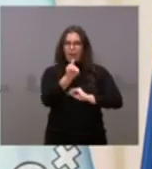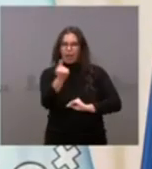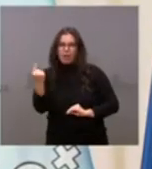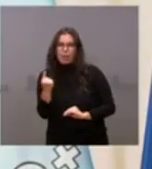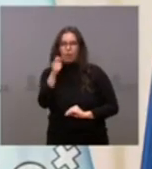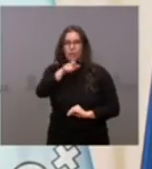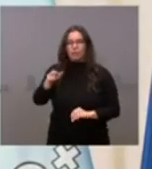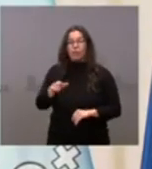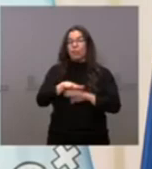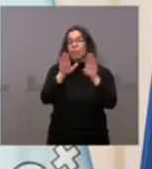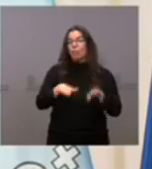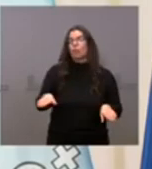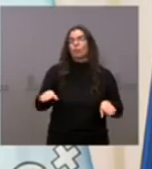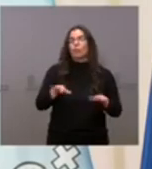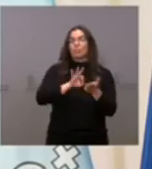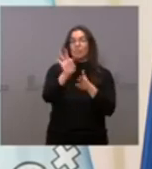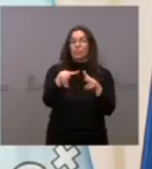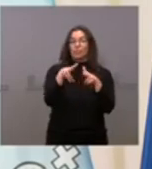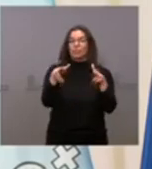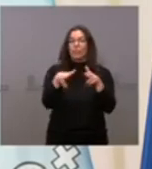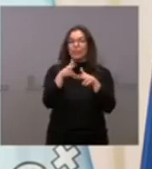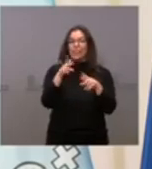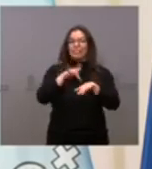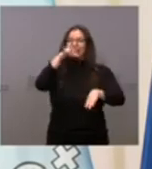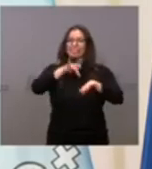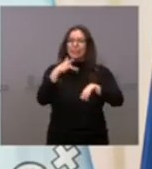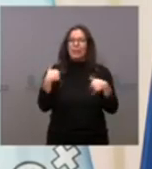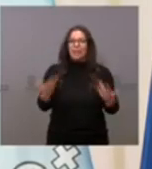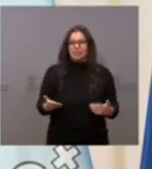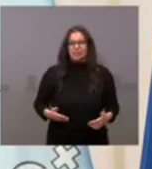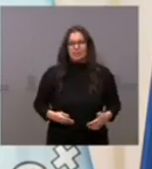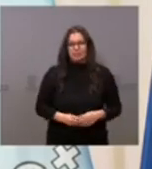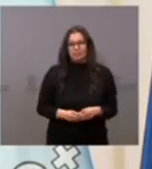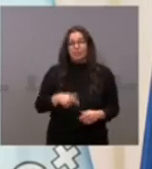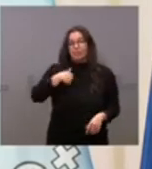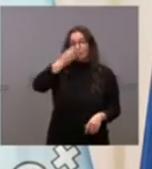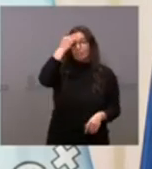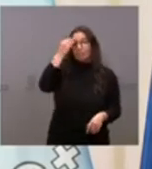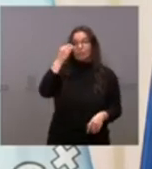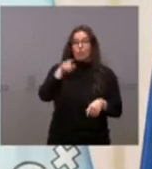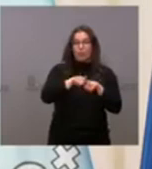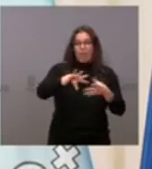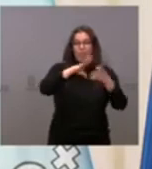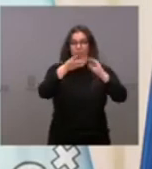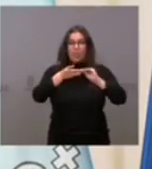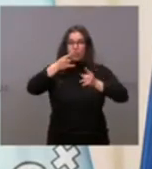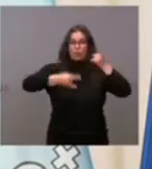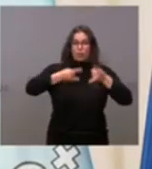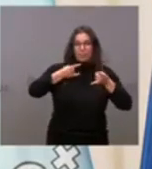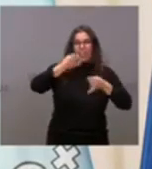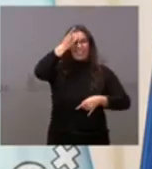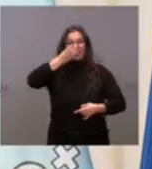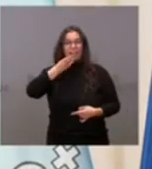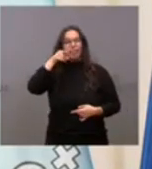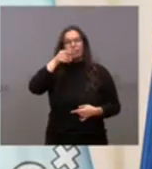último, unos servicios sociales todavía más sensibles. Yo creo que la domotización y la robótica tienen que